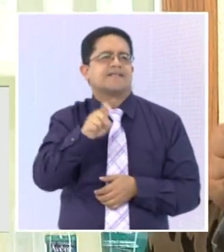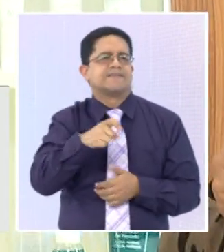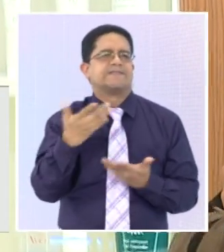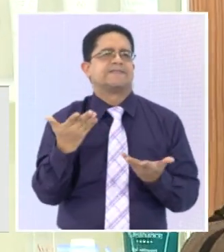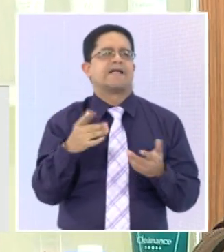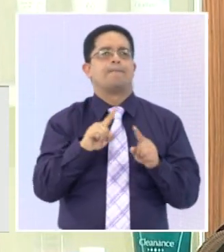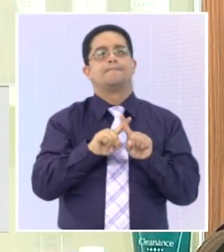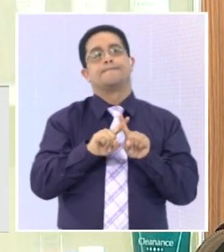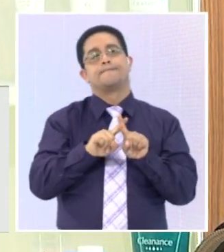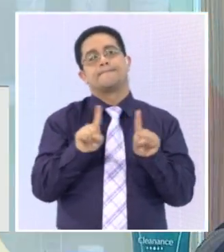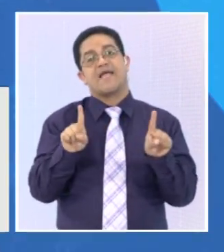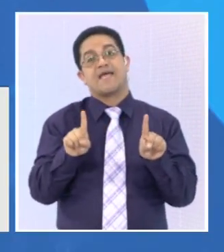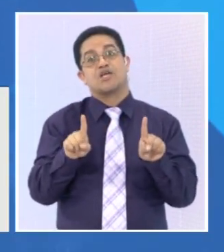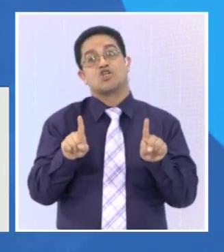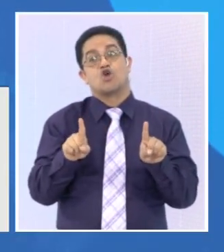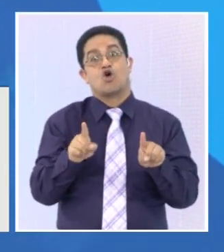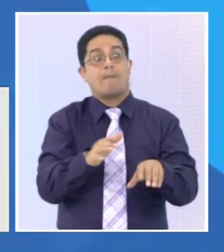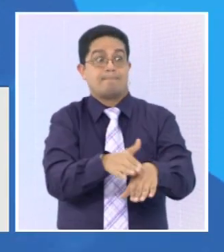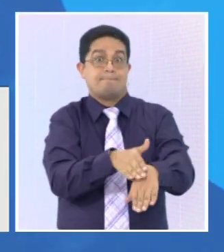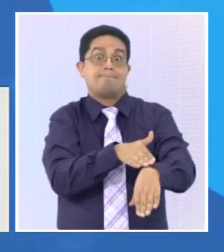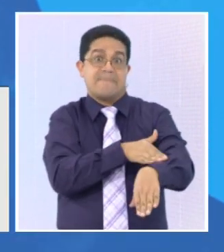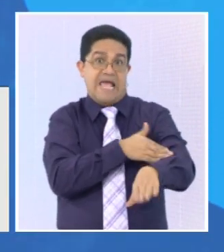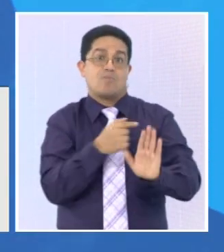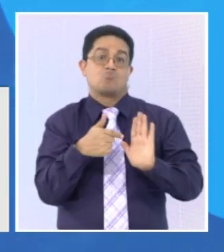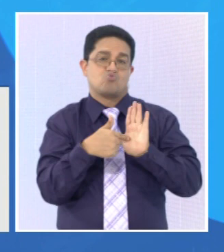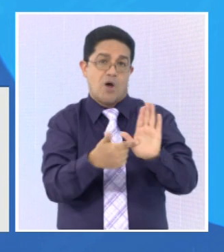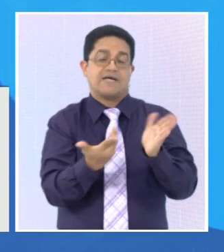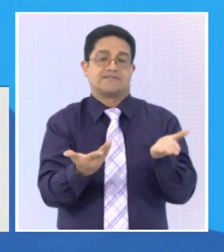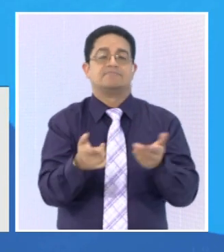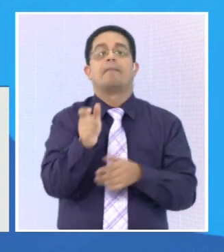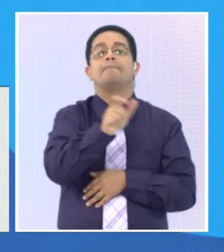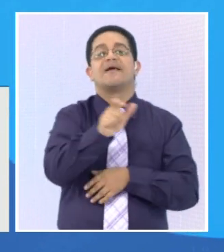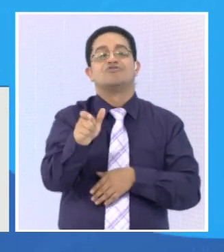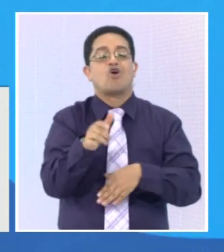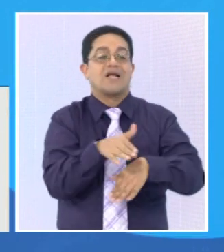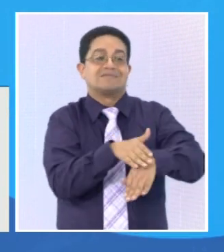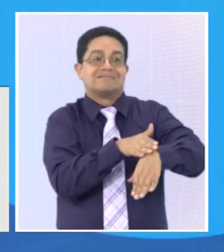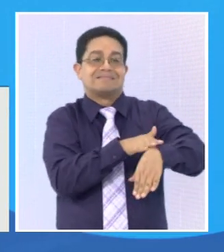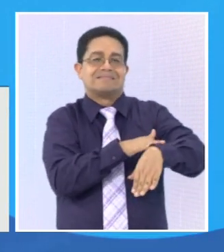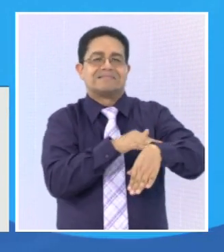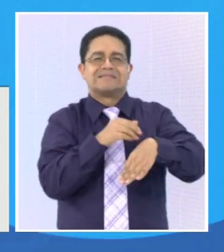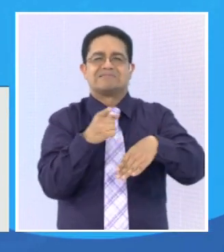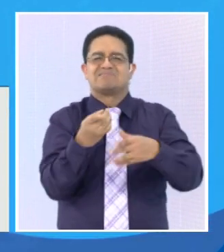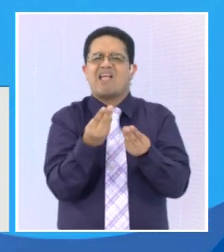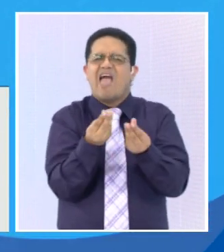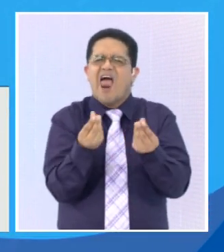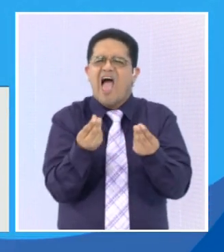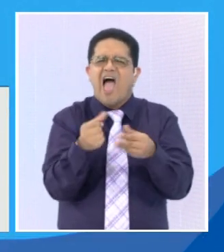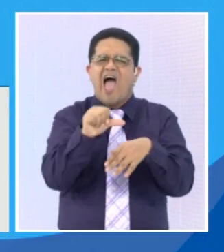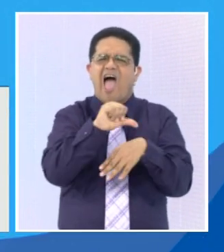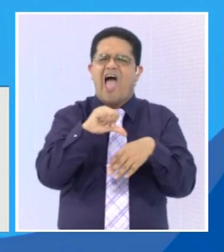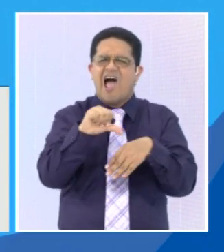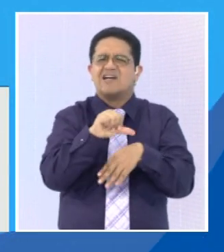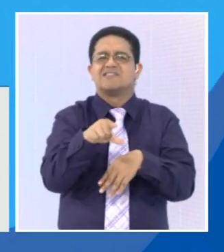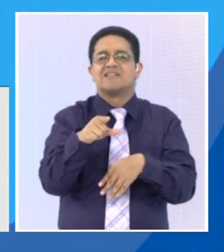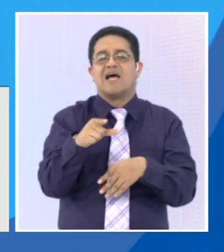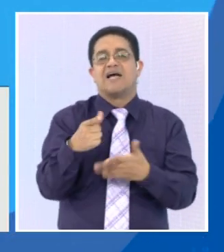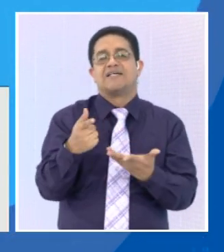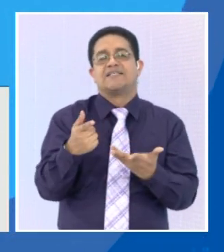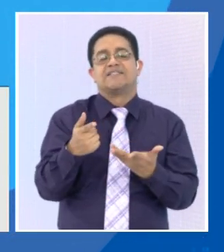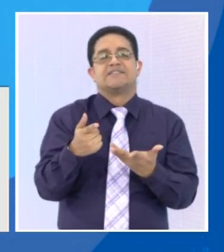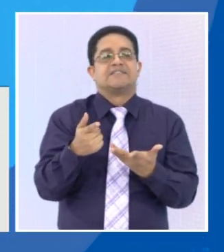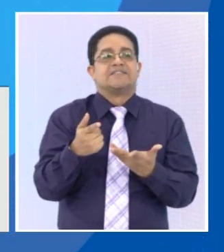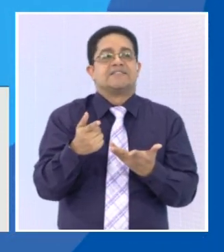pero bueno, la piel lo manifiesta, por lo menos las personas con pieles grasas, que se sienten grasos, que tienen mucha